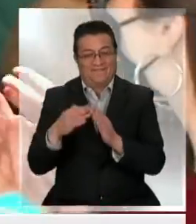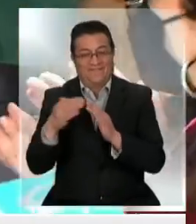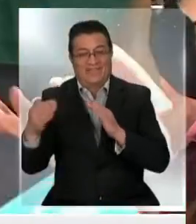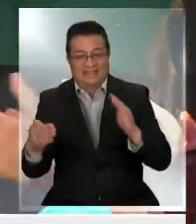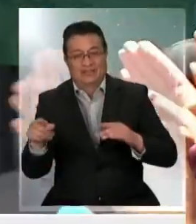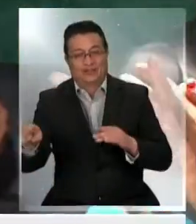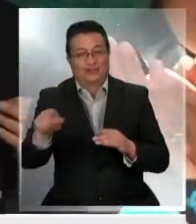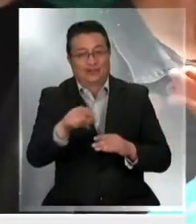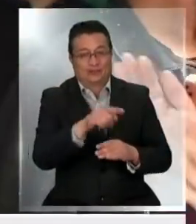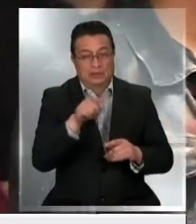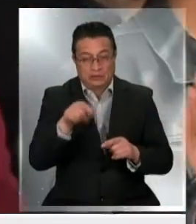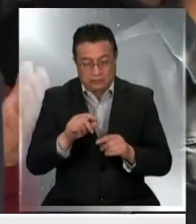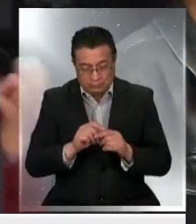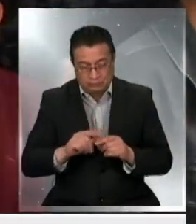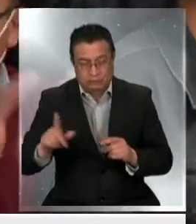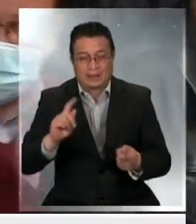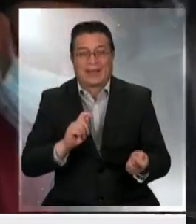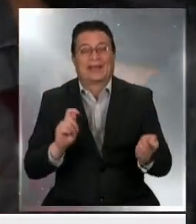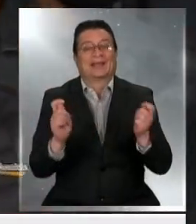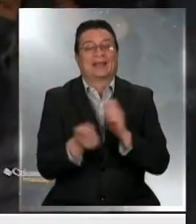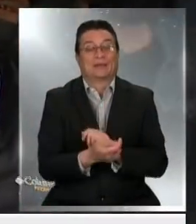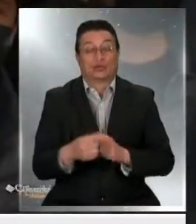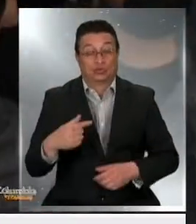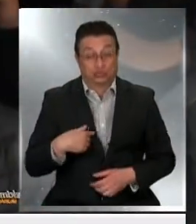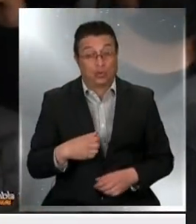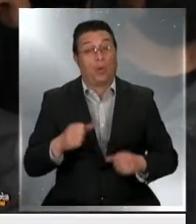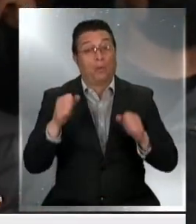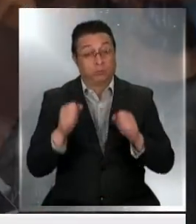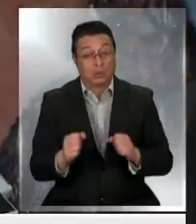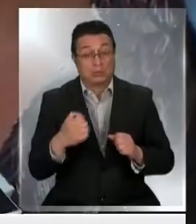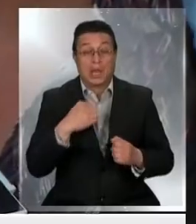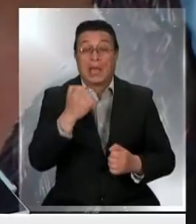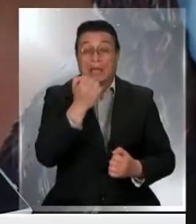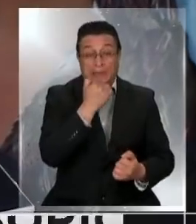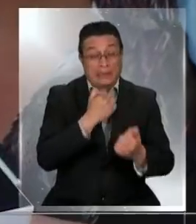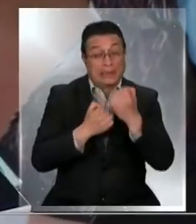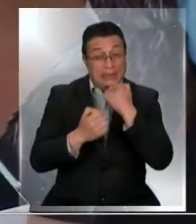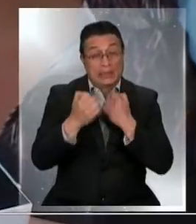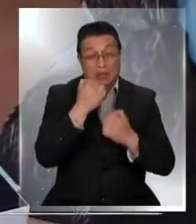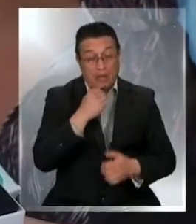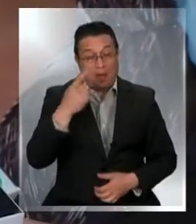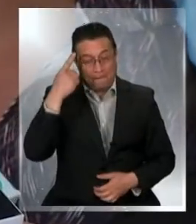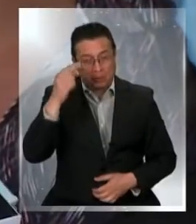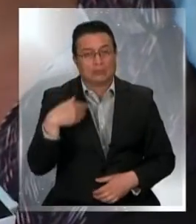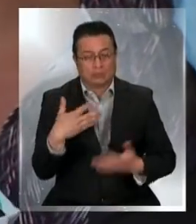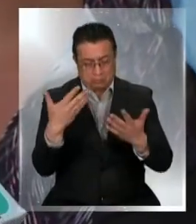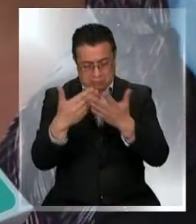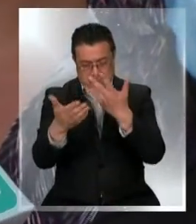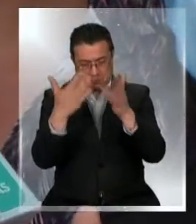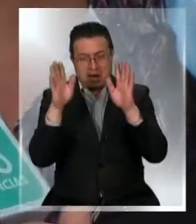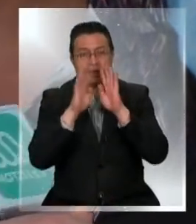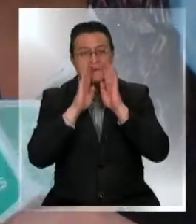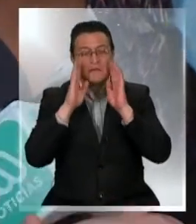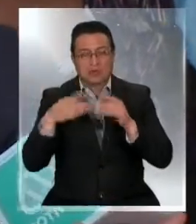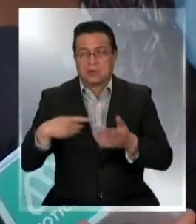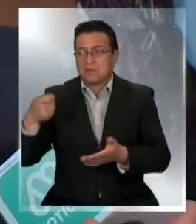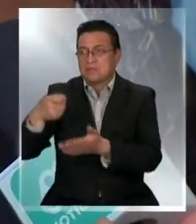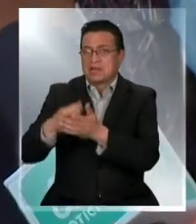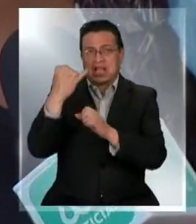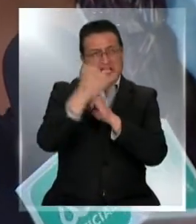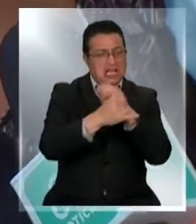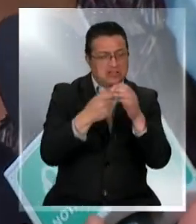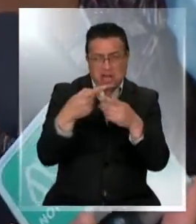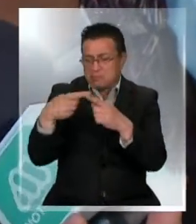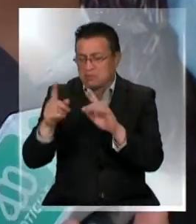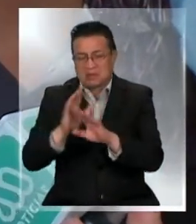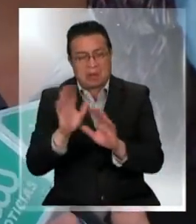Allí intentó dar vuelta a la página. Yo podré cometer errores, pero les aseguro que tengo las manos limpias, no tengo inversiones en el extranjero,